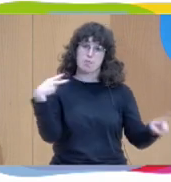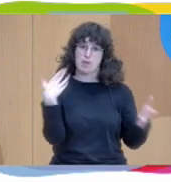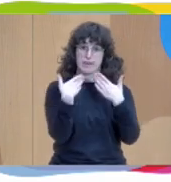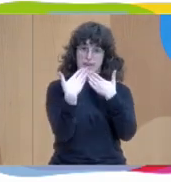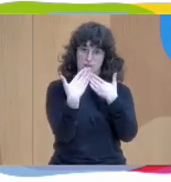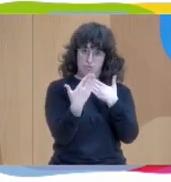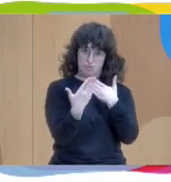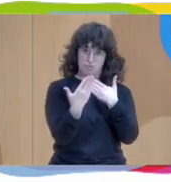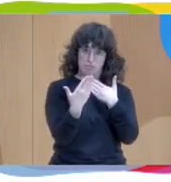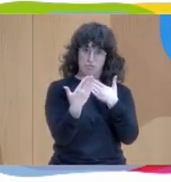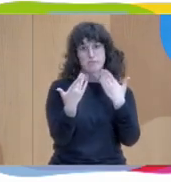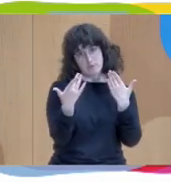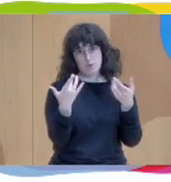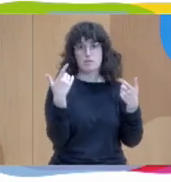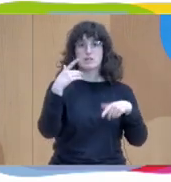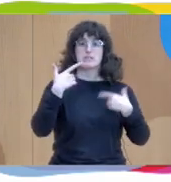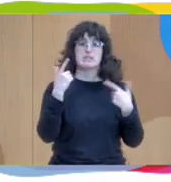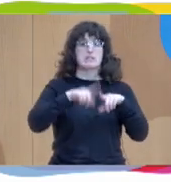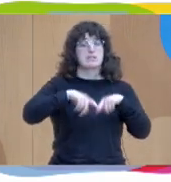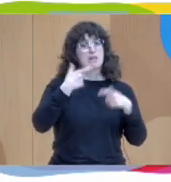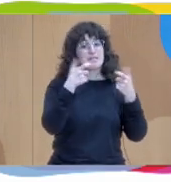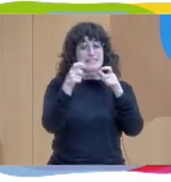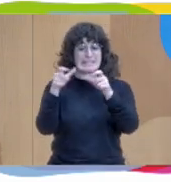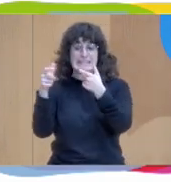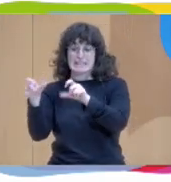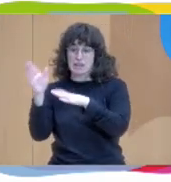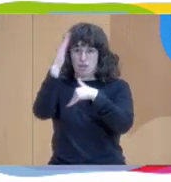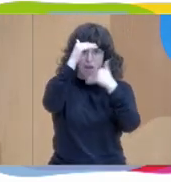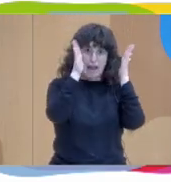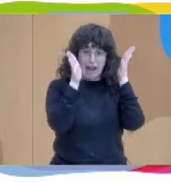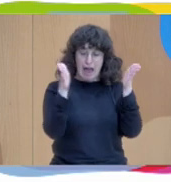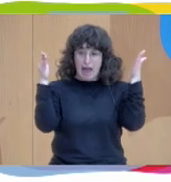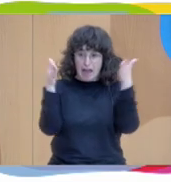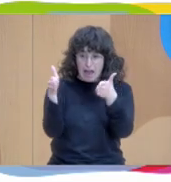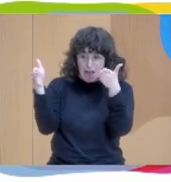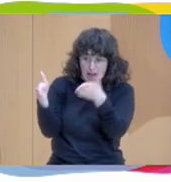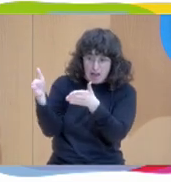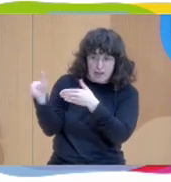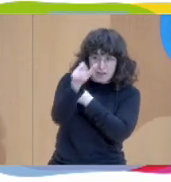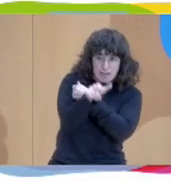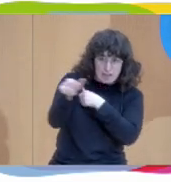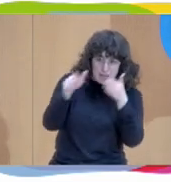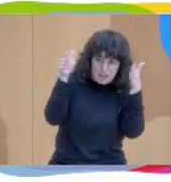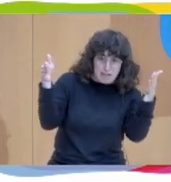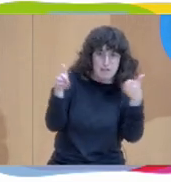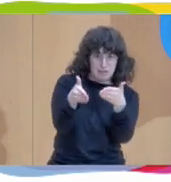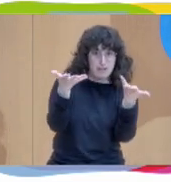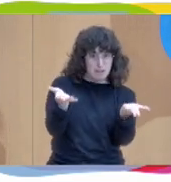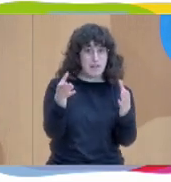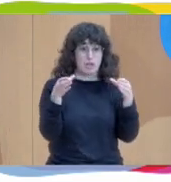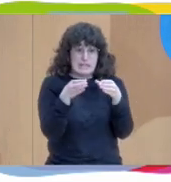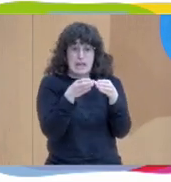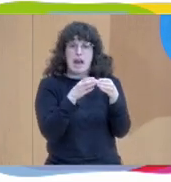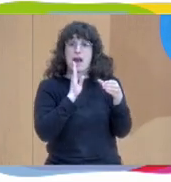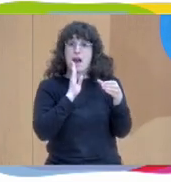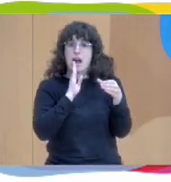que dependerá de la sección de atención centrada en la persona este equipo comenzará ya a trabajar en breve y Y bueno